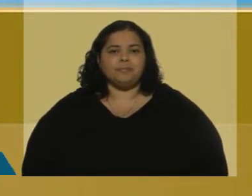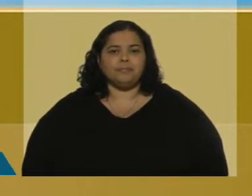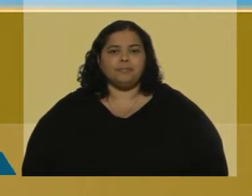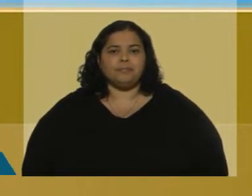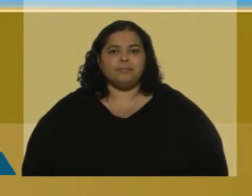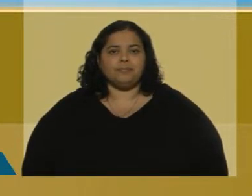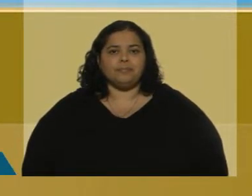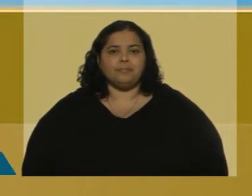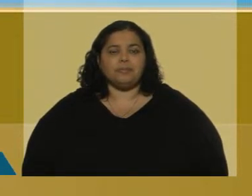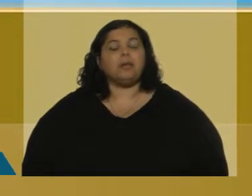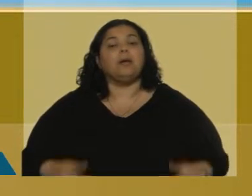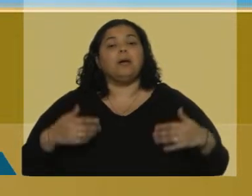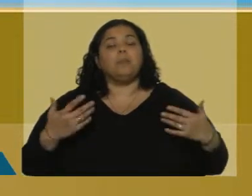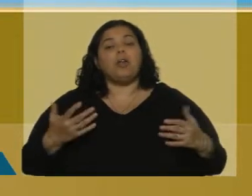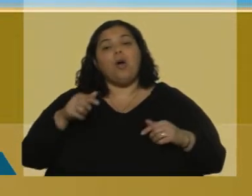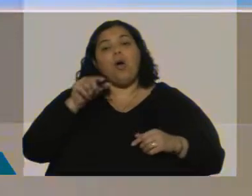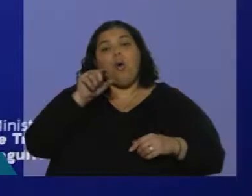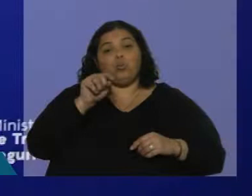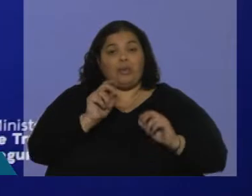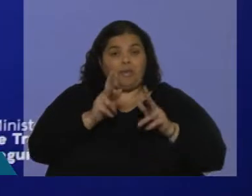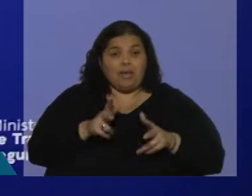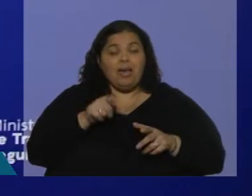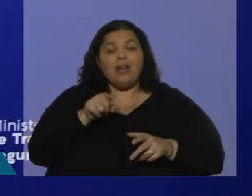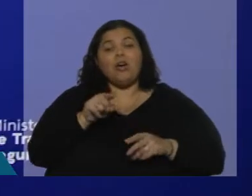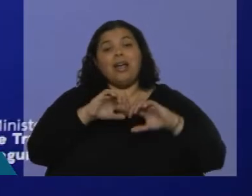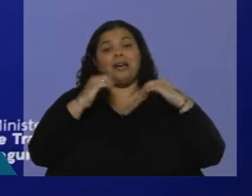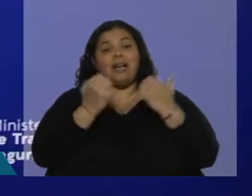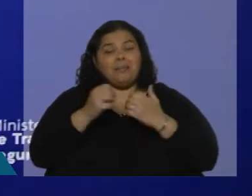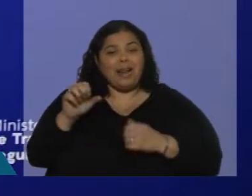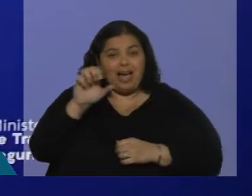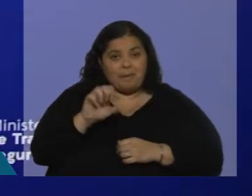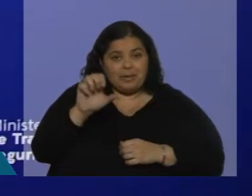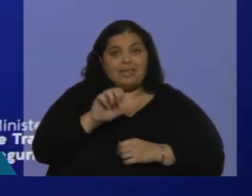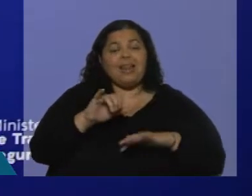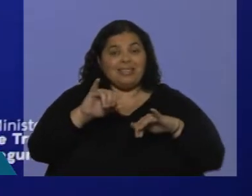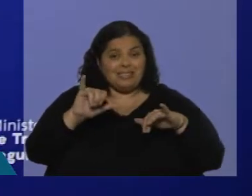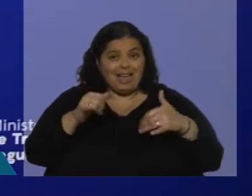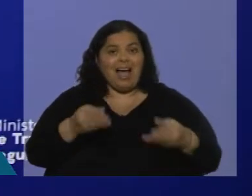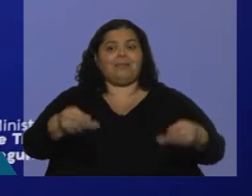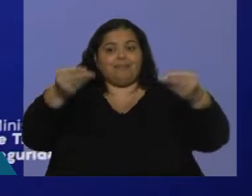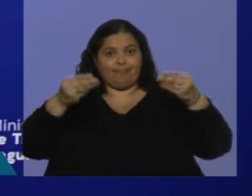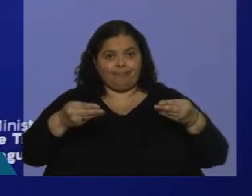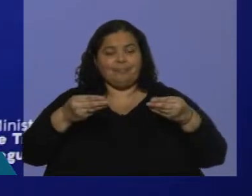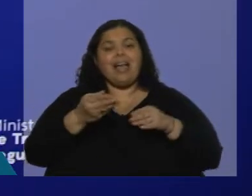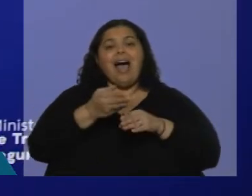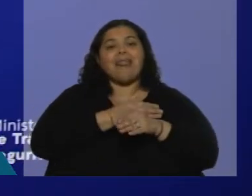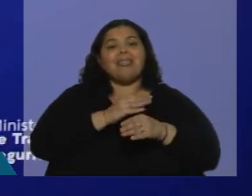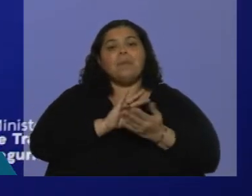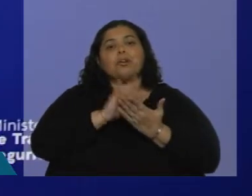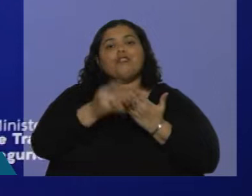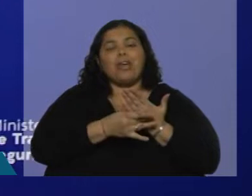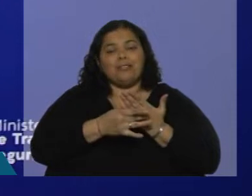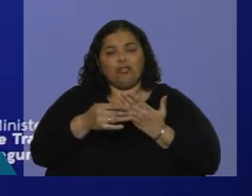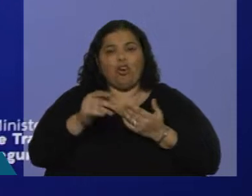bueno finalmente como ustedes decían las cámaras empresariales recibieron el anteproyecto a